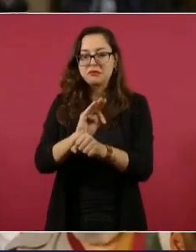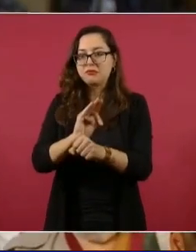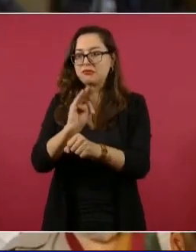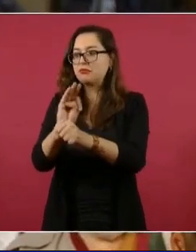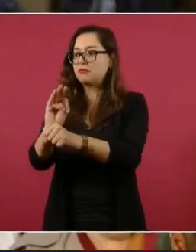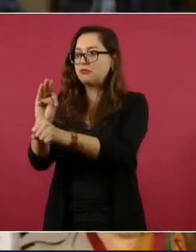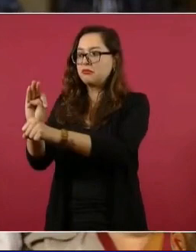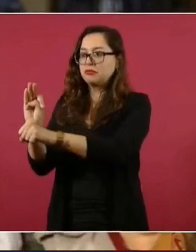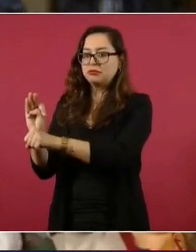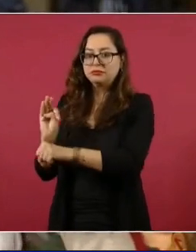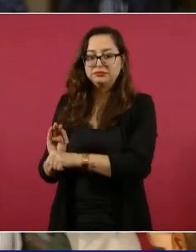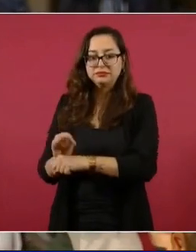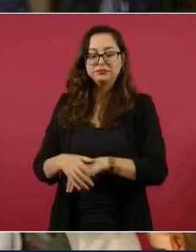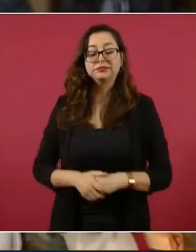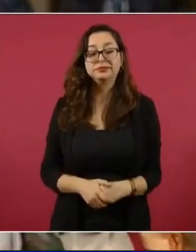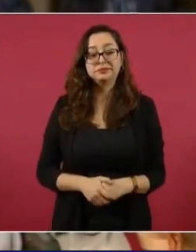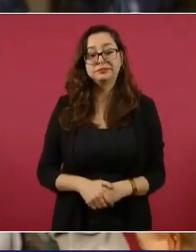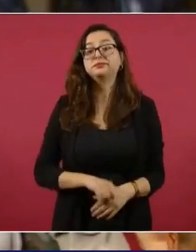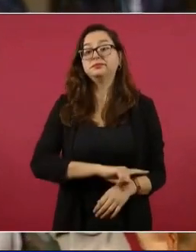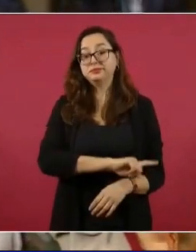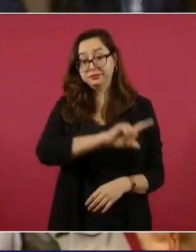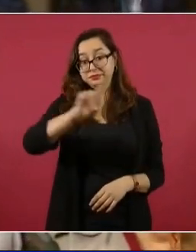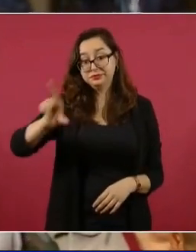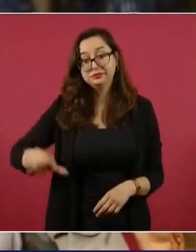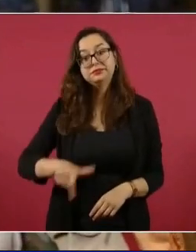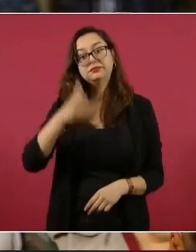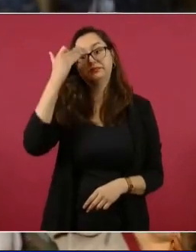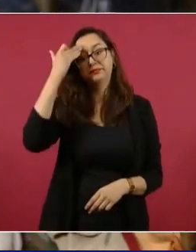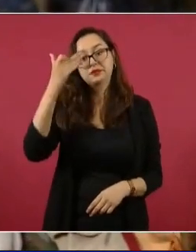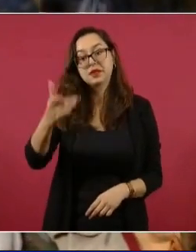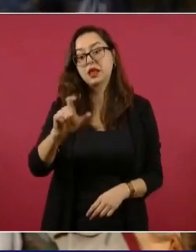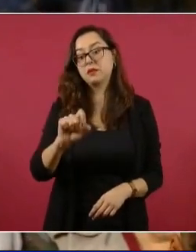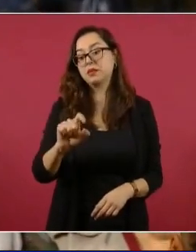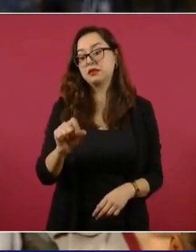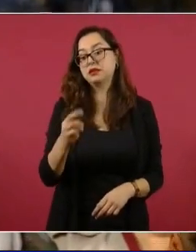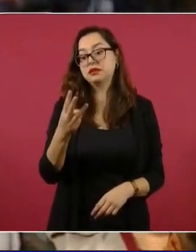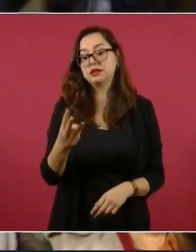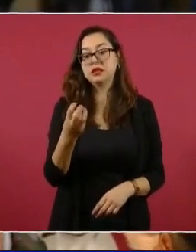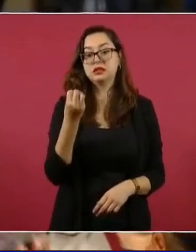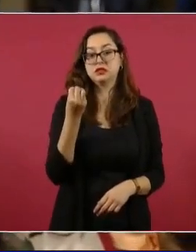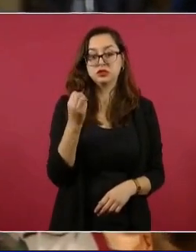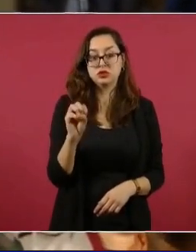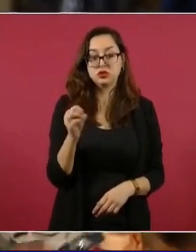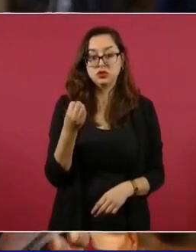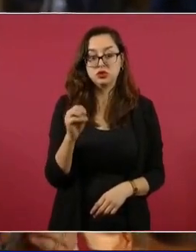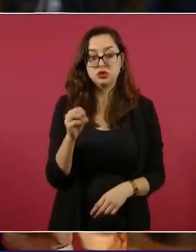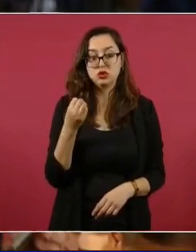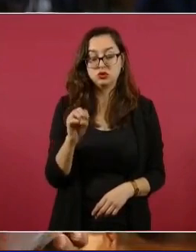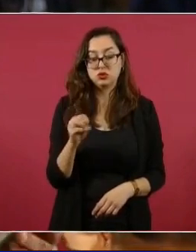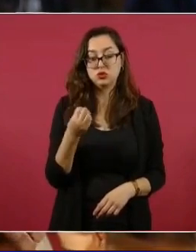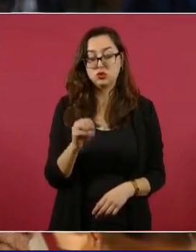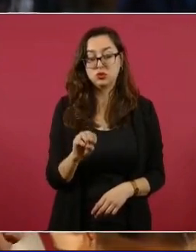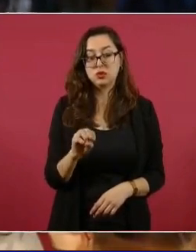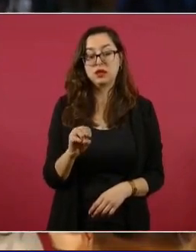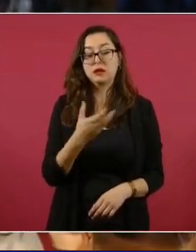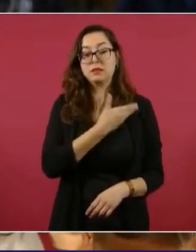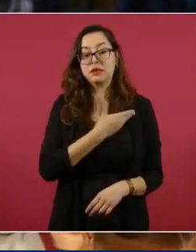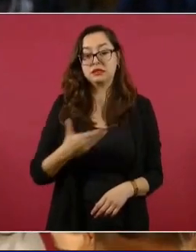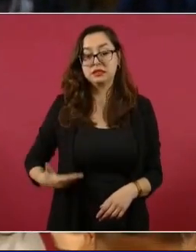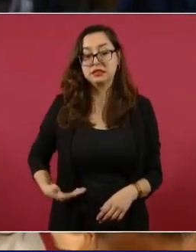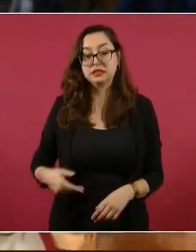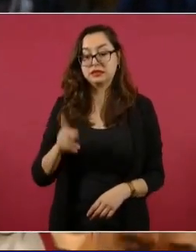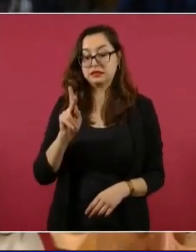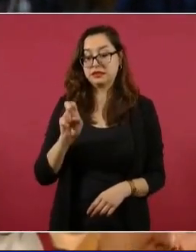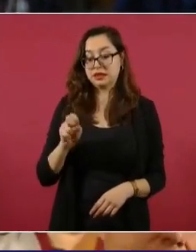octubre, aquí atrás en la plancha del Zócalo, señor presidente, mientras Peña Nieto desgobernaba y la gente clamaba